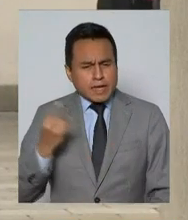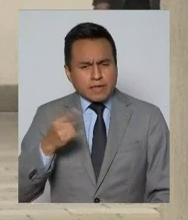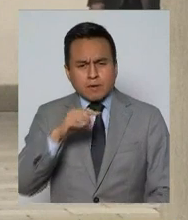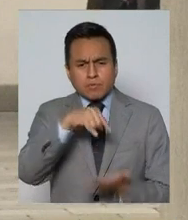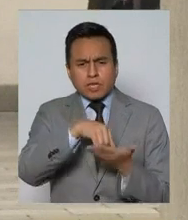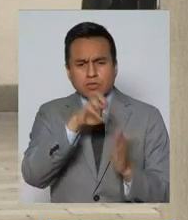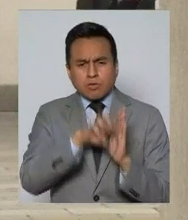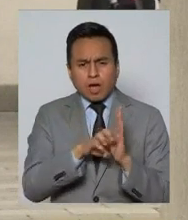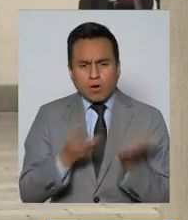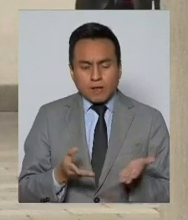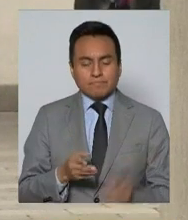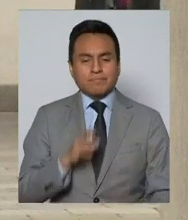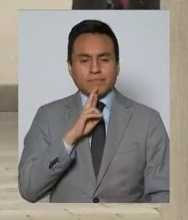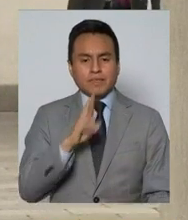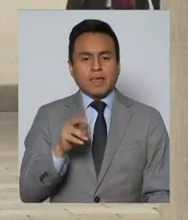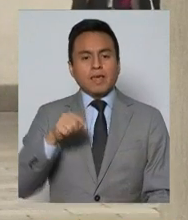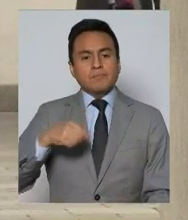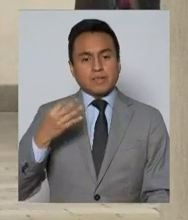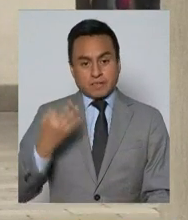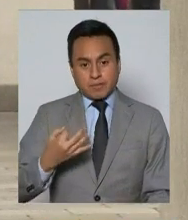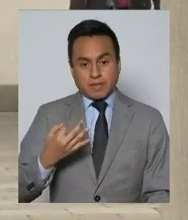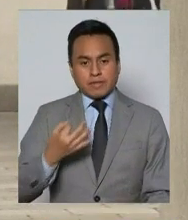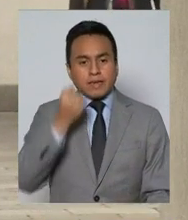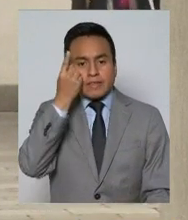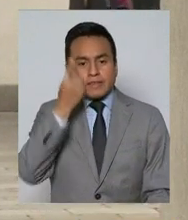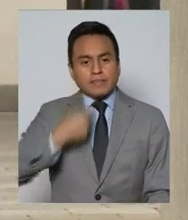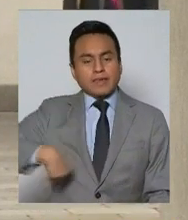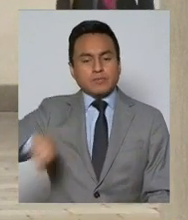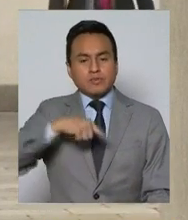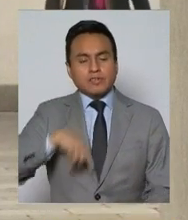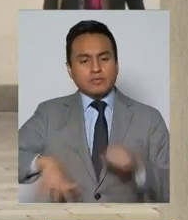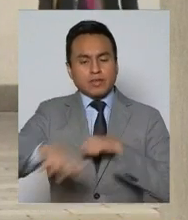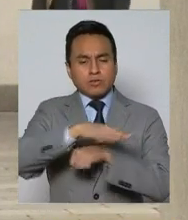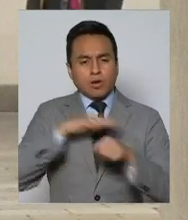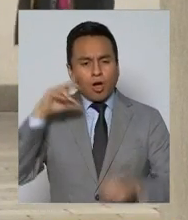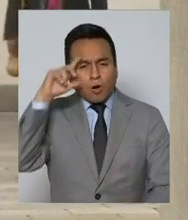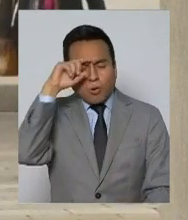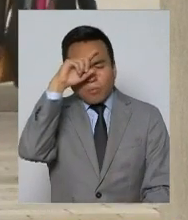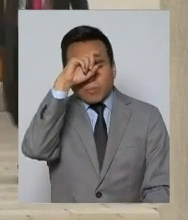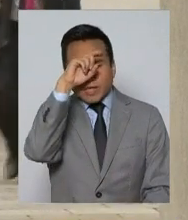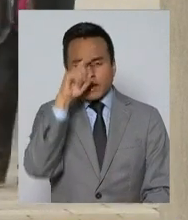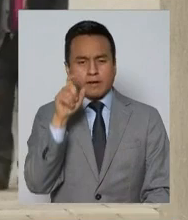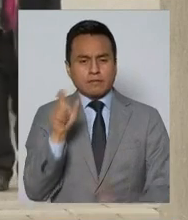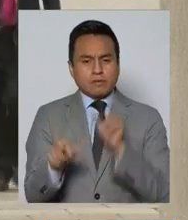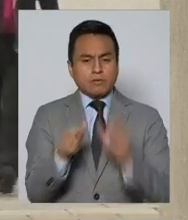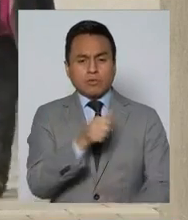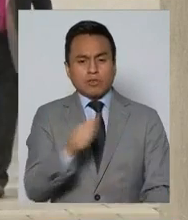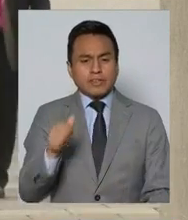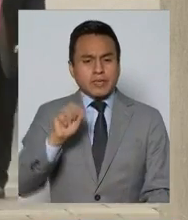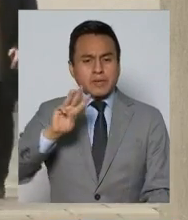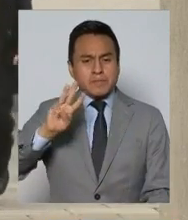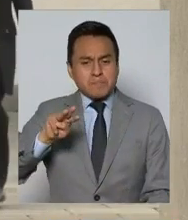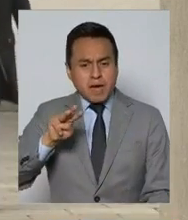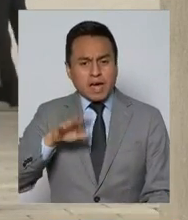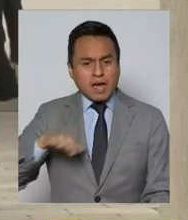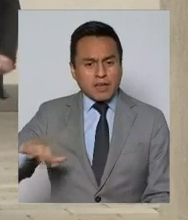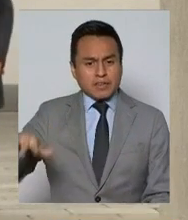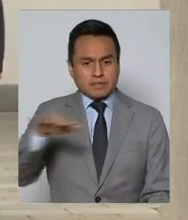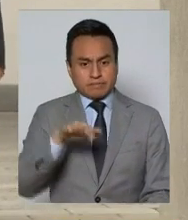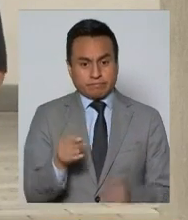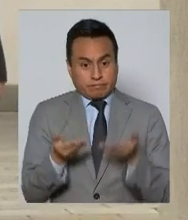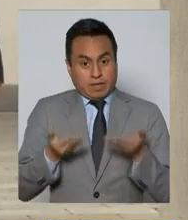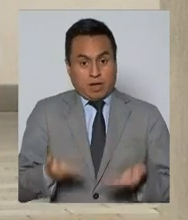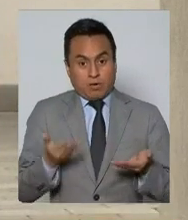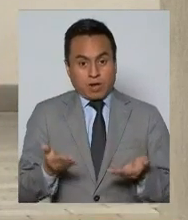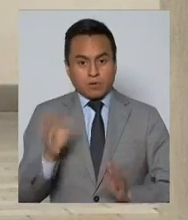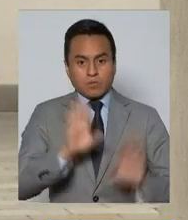ahora. Precisamente porque entendemos que hay una situación compleja para todas aquellas madres que están hoy día